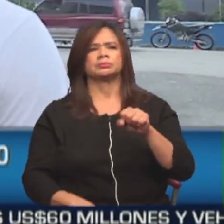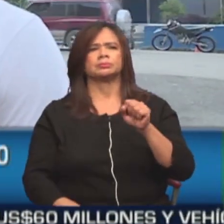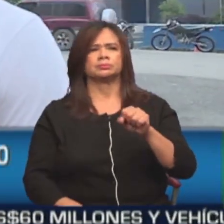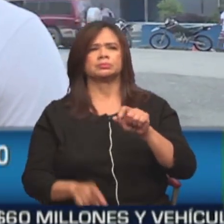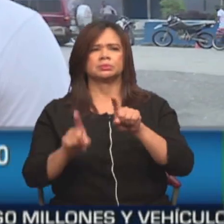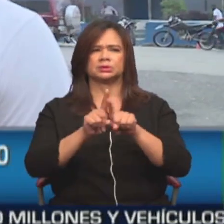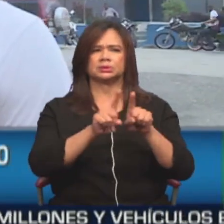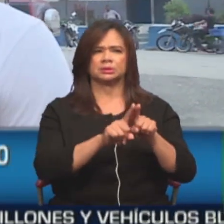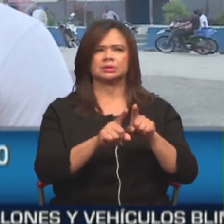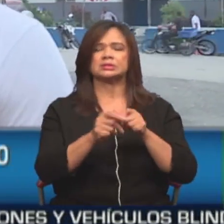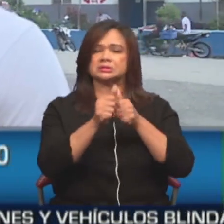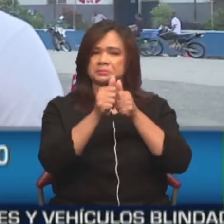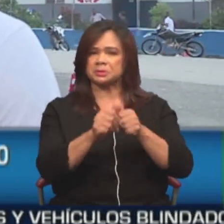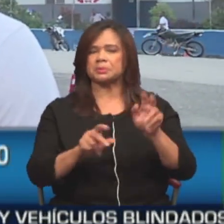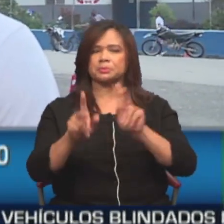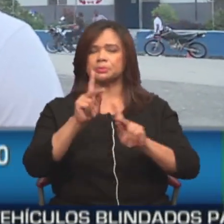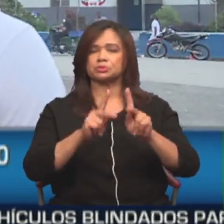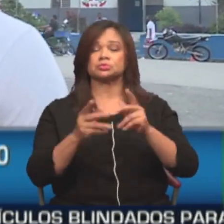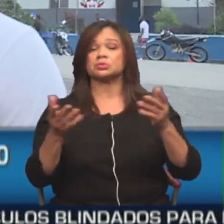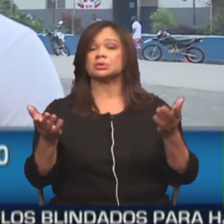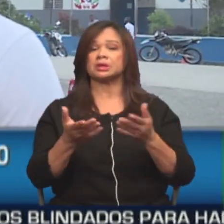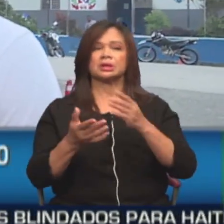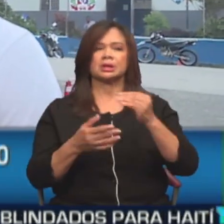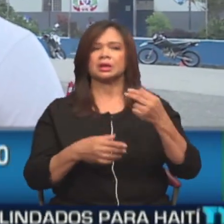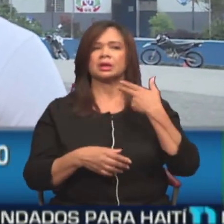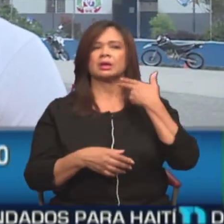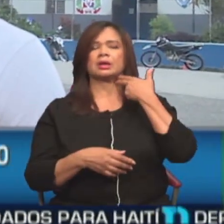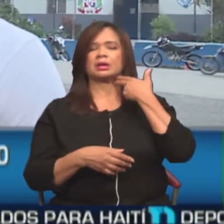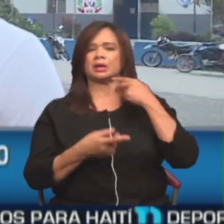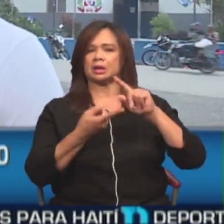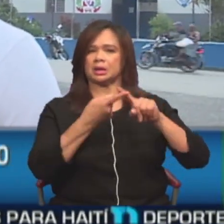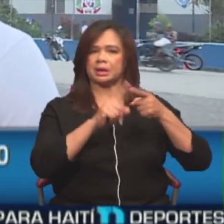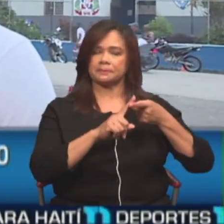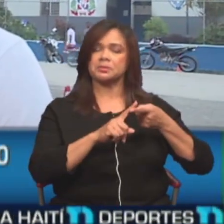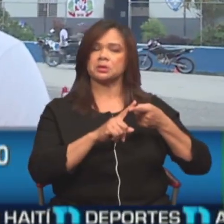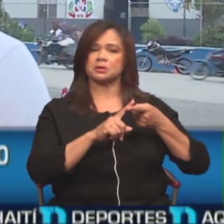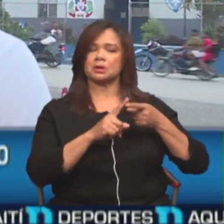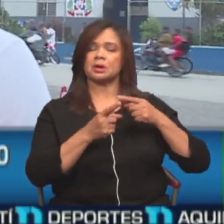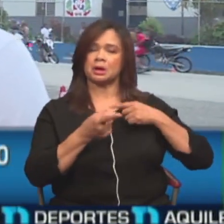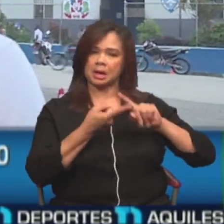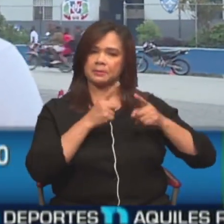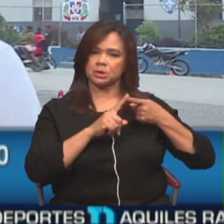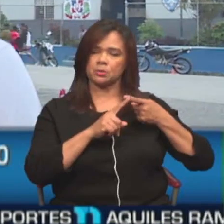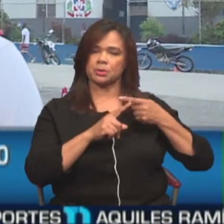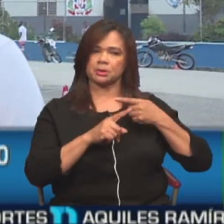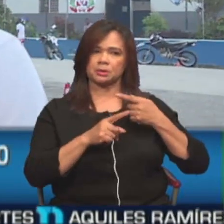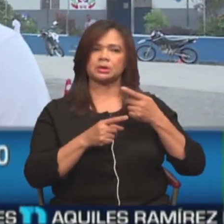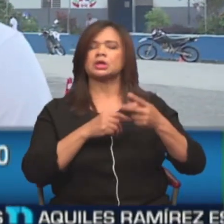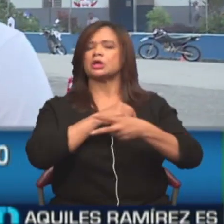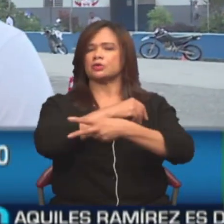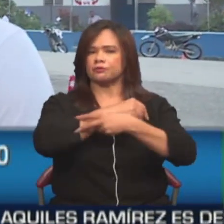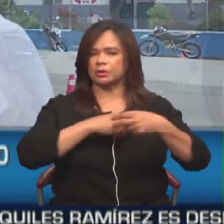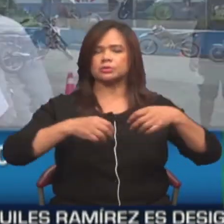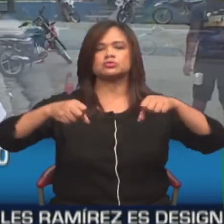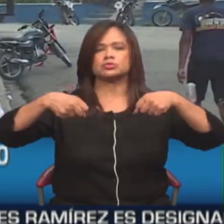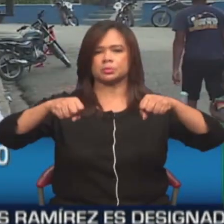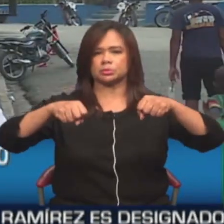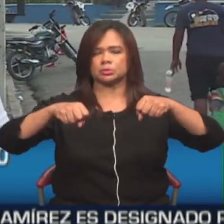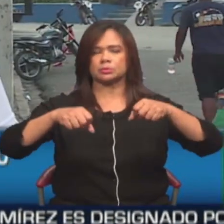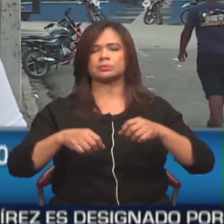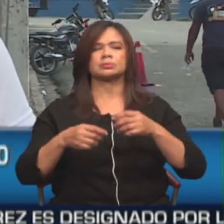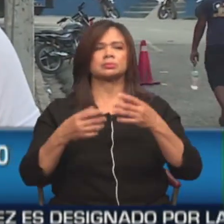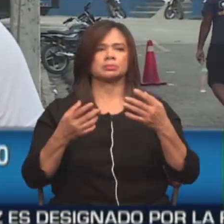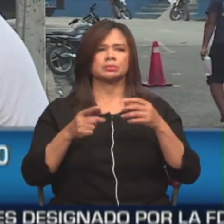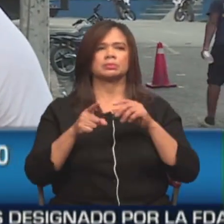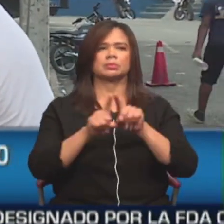También esa misma persona por aquí mismo atracaron a un compañero mío, amigo mío, también y le quitaron su motocicleta. Tengo una